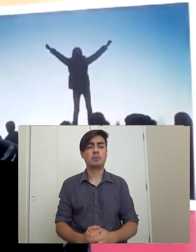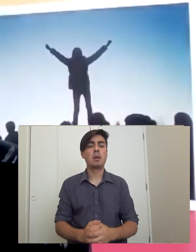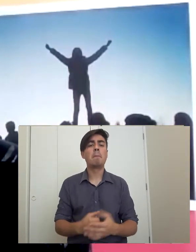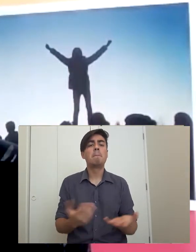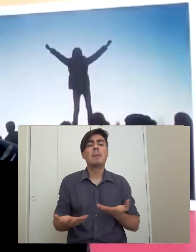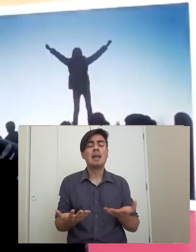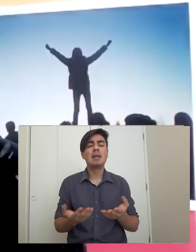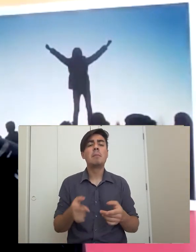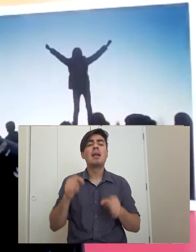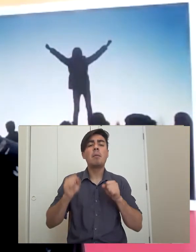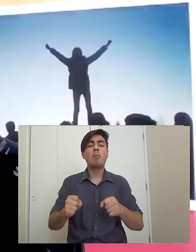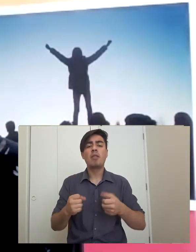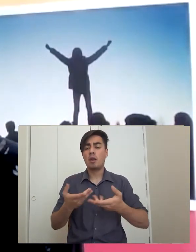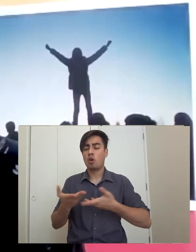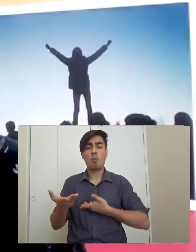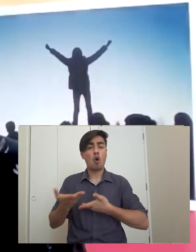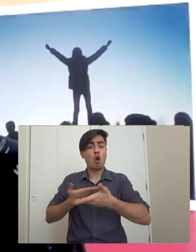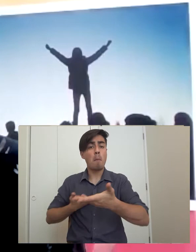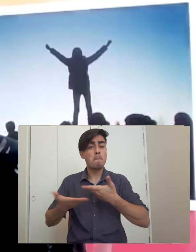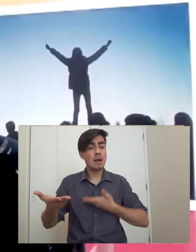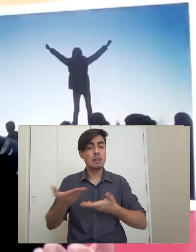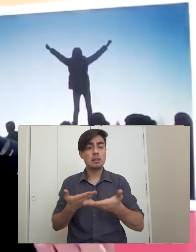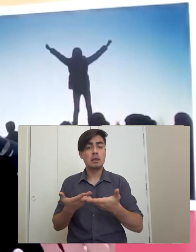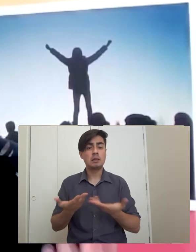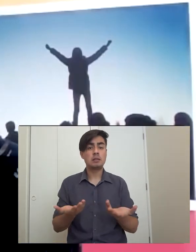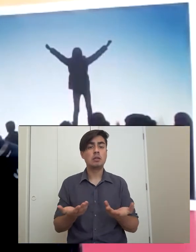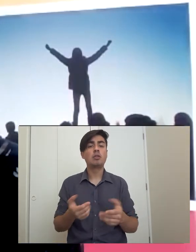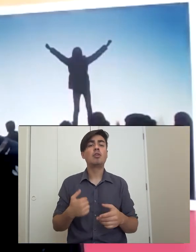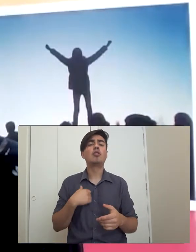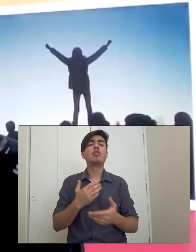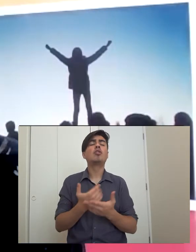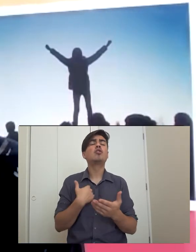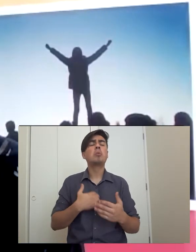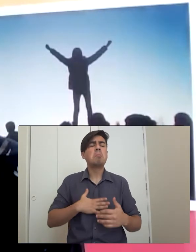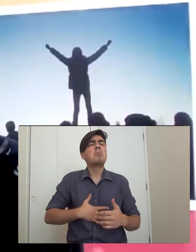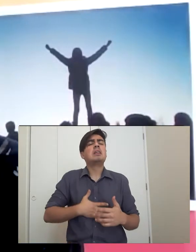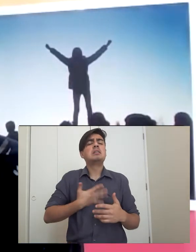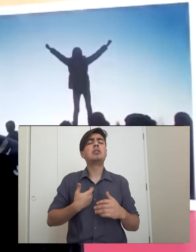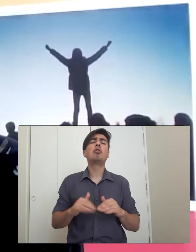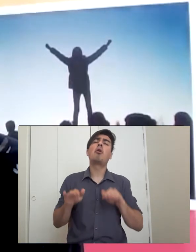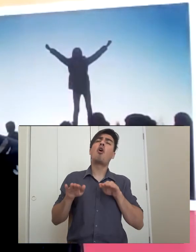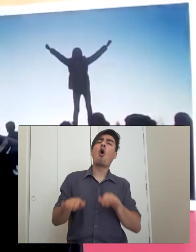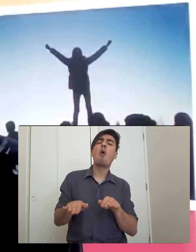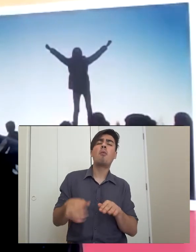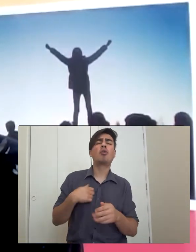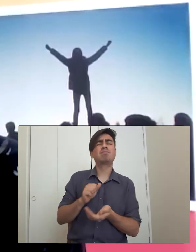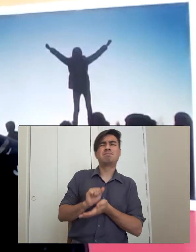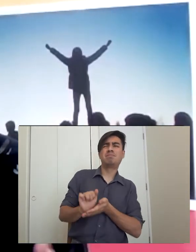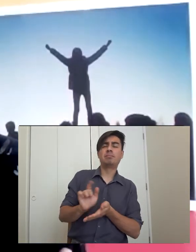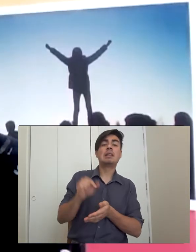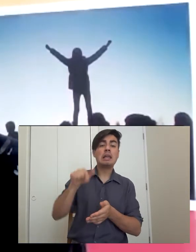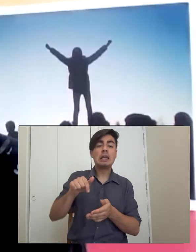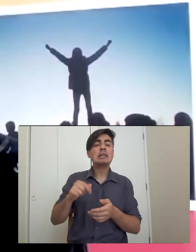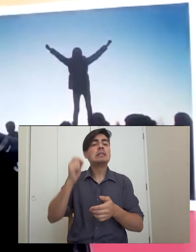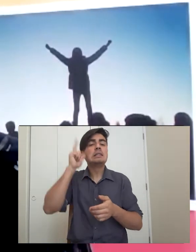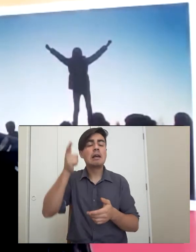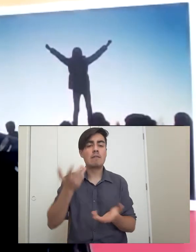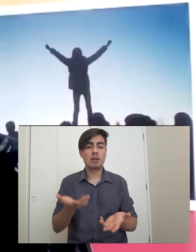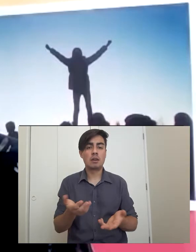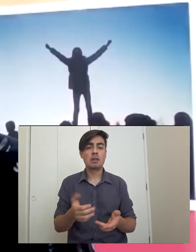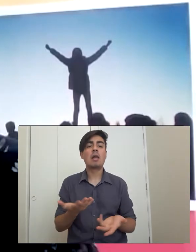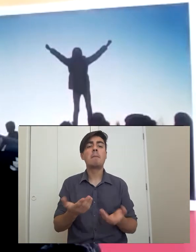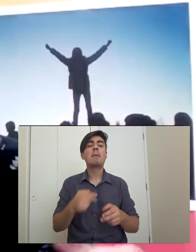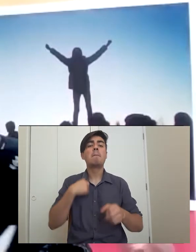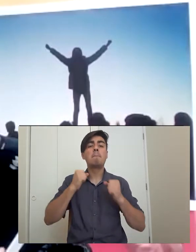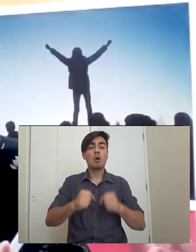para que compartan simplemente hasta donde están cómodos y también hacer preguntas de la manera en la